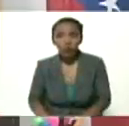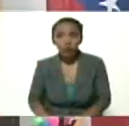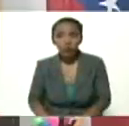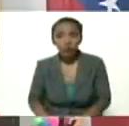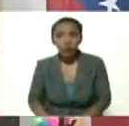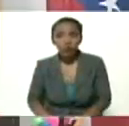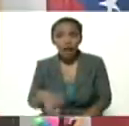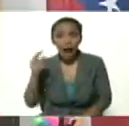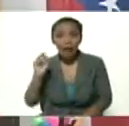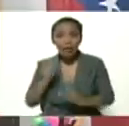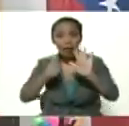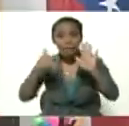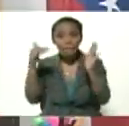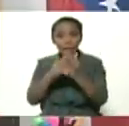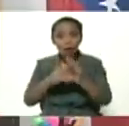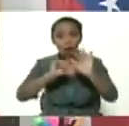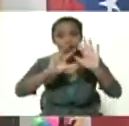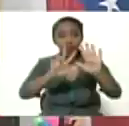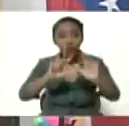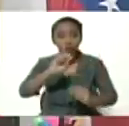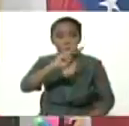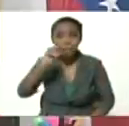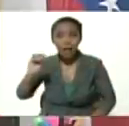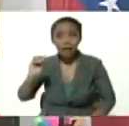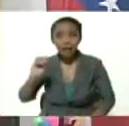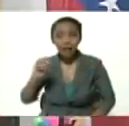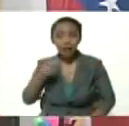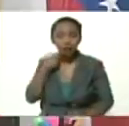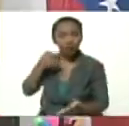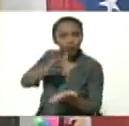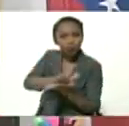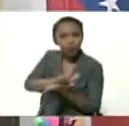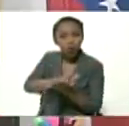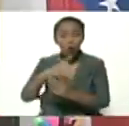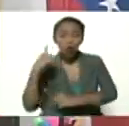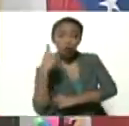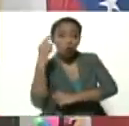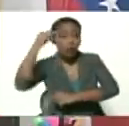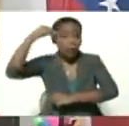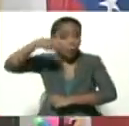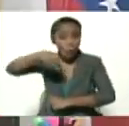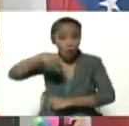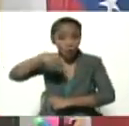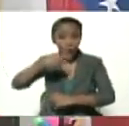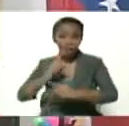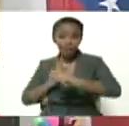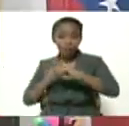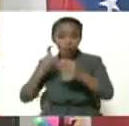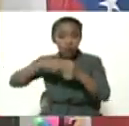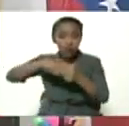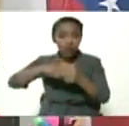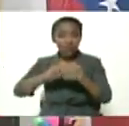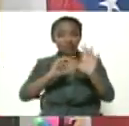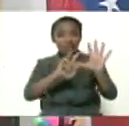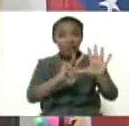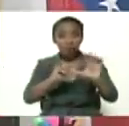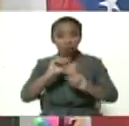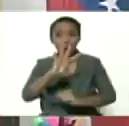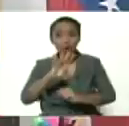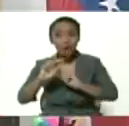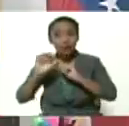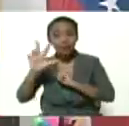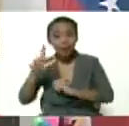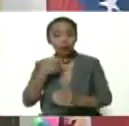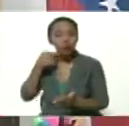lleva 6.820 fallecidos. Solo el día de hoy se registraron 743